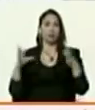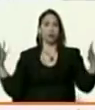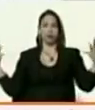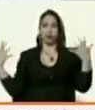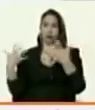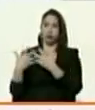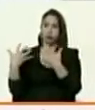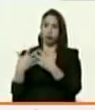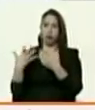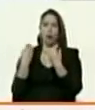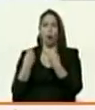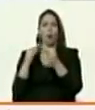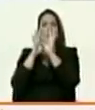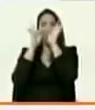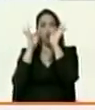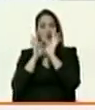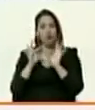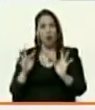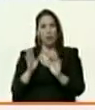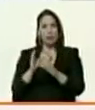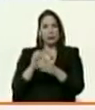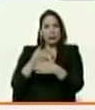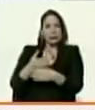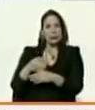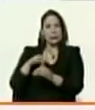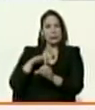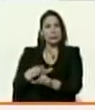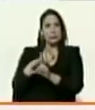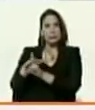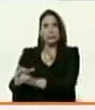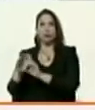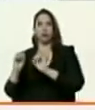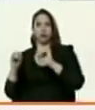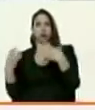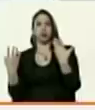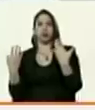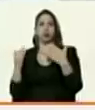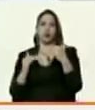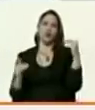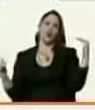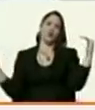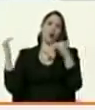como mecanismo de presión para lograr ventaja política